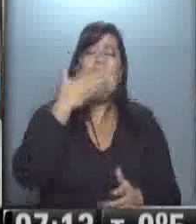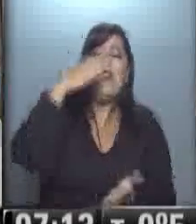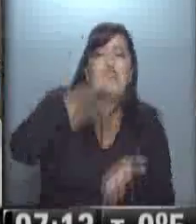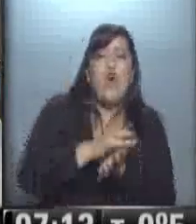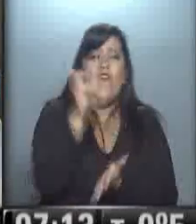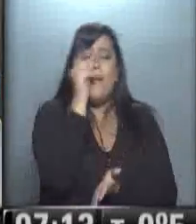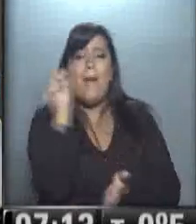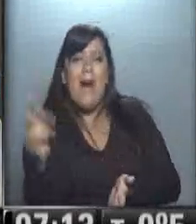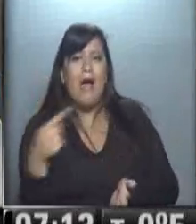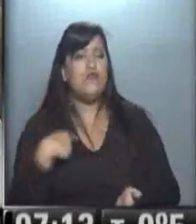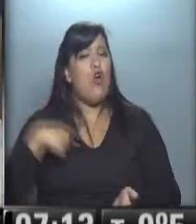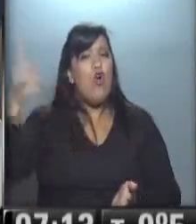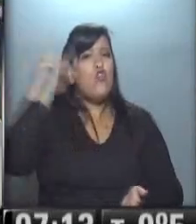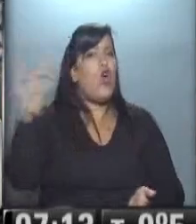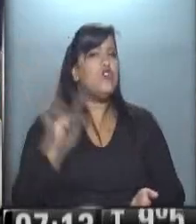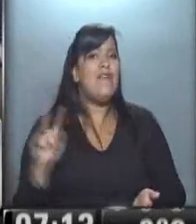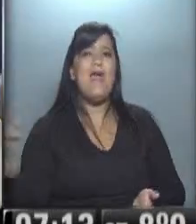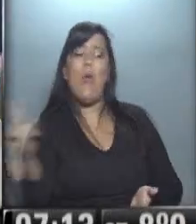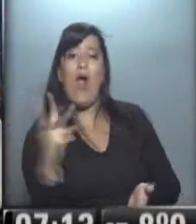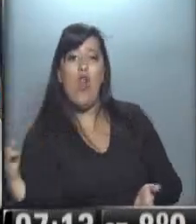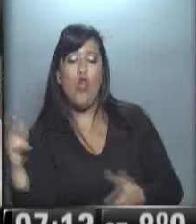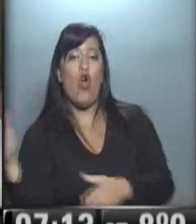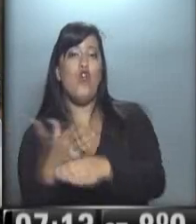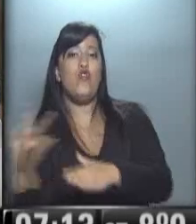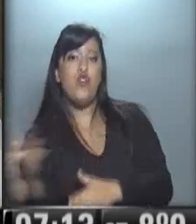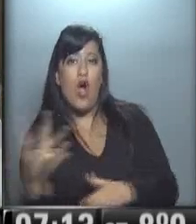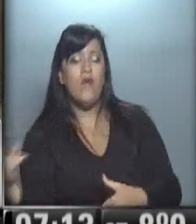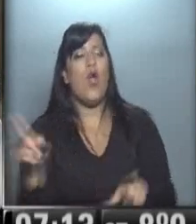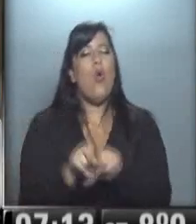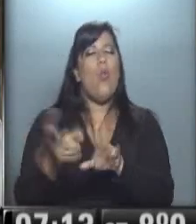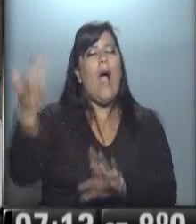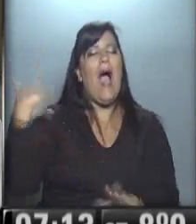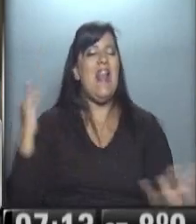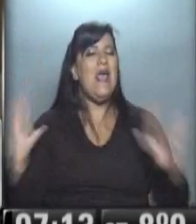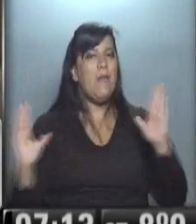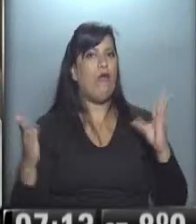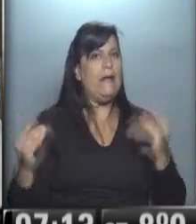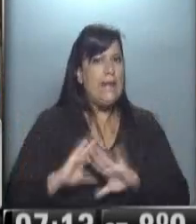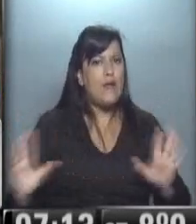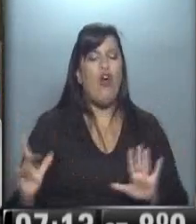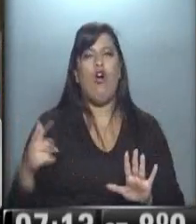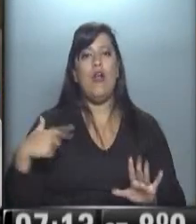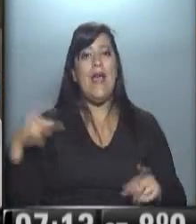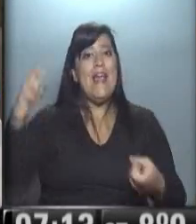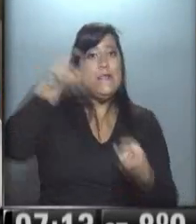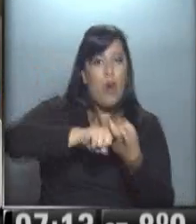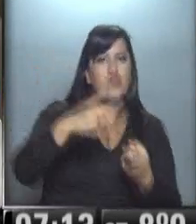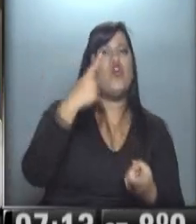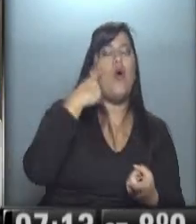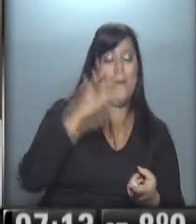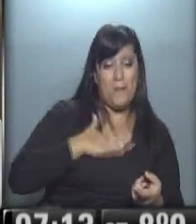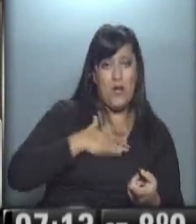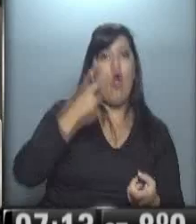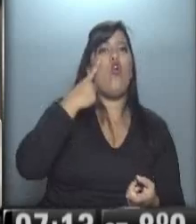sabía, era tan secreto todo en la época de tanto peligro, tanto terror, que mi esposo lo conoció, pero el nombre